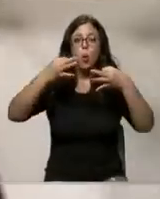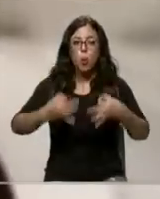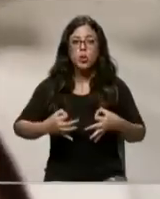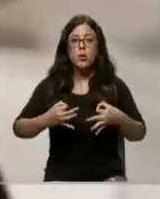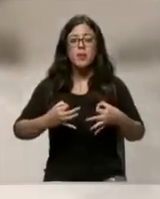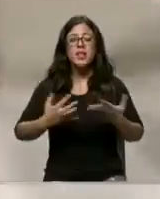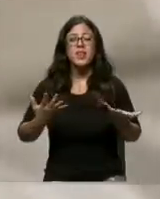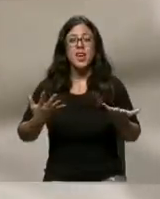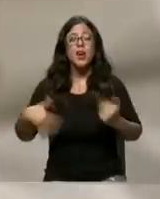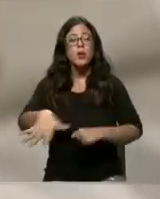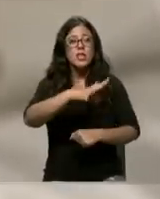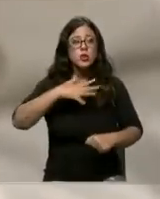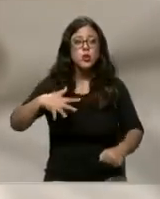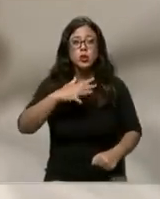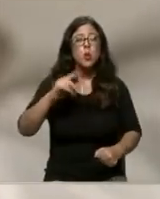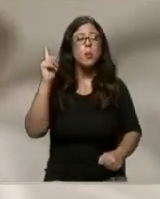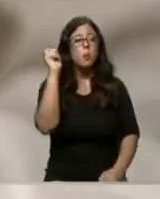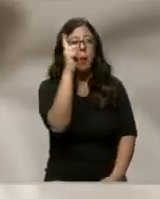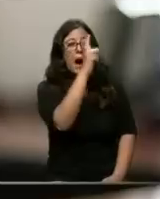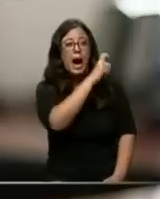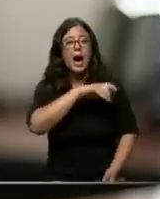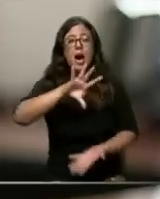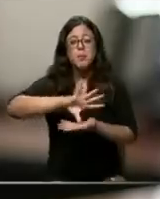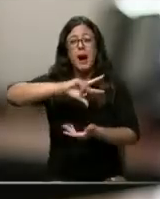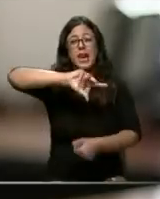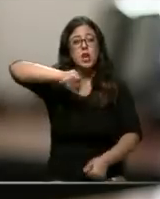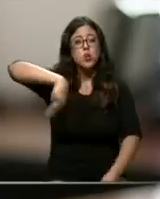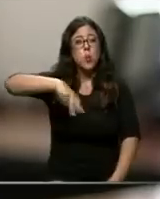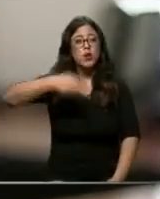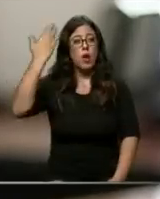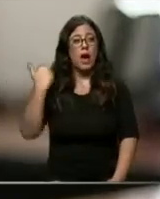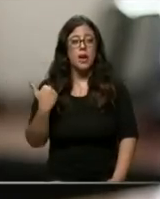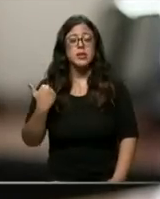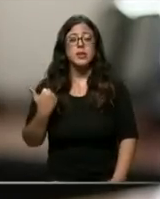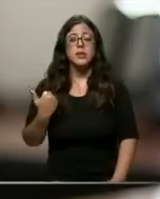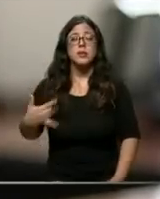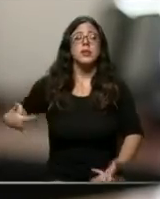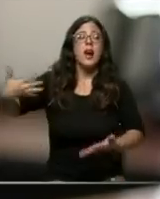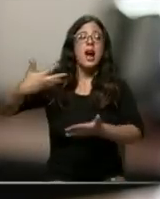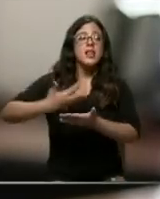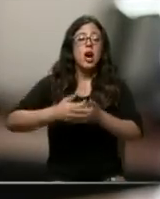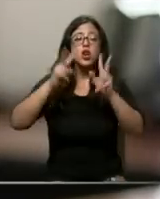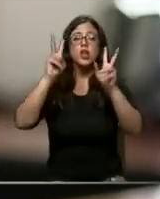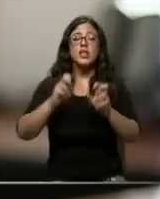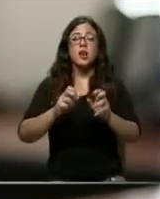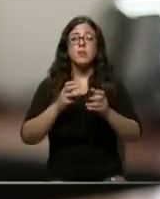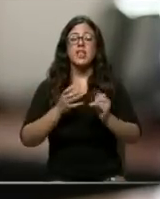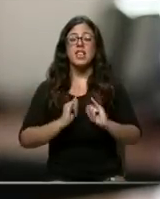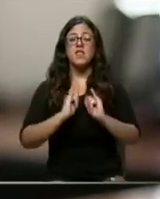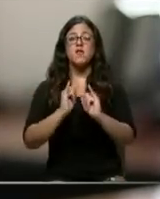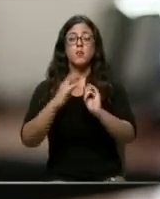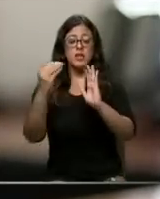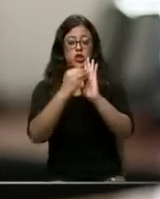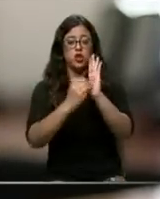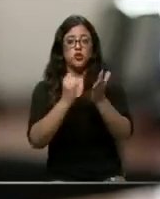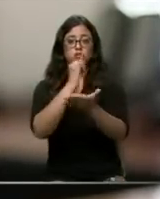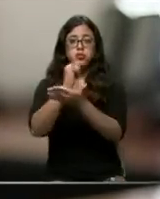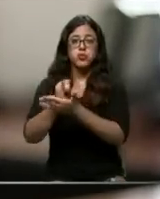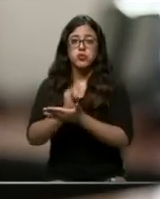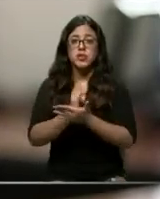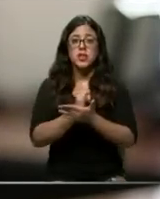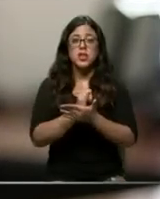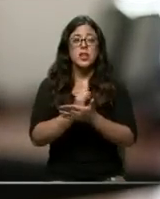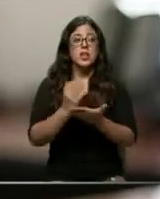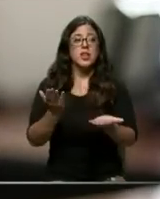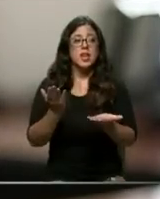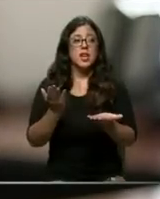las épocas más oscuras de nuestro país. De tal modo de hoy, a crear bases institucionales que permitan repetir los